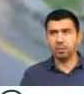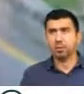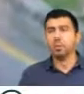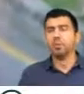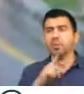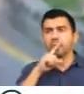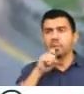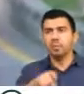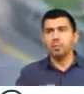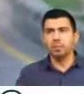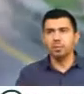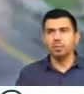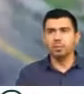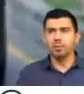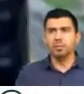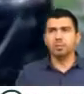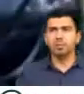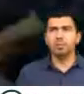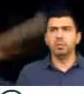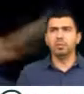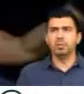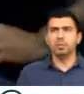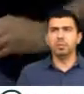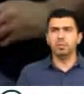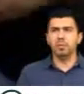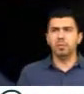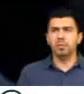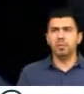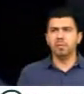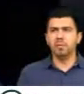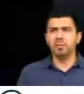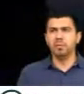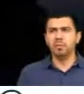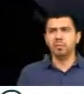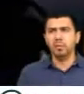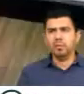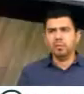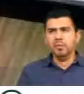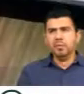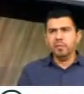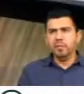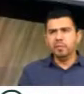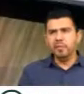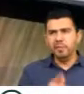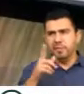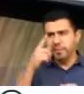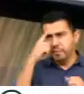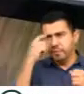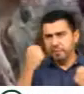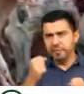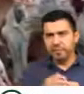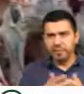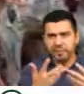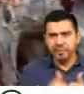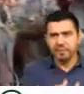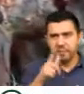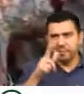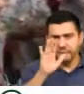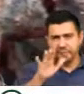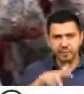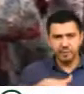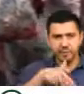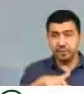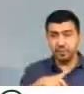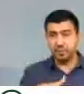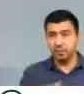carnés de la capital santandereana preocupante se convierte para los empresarios la comercialización de carne de equino en